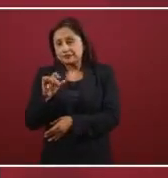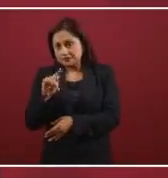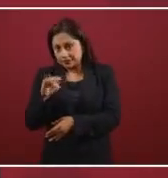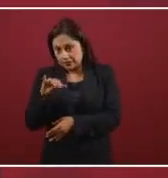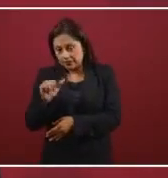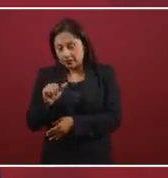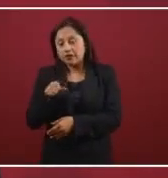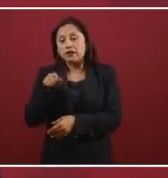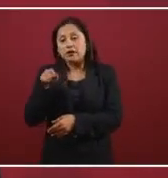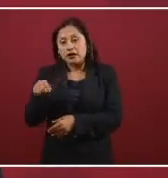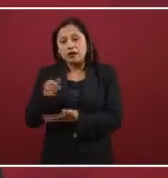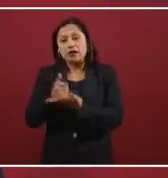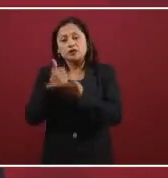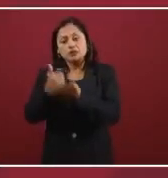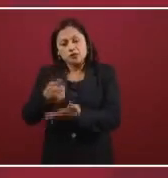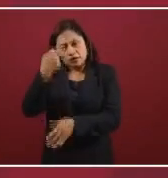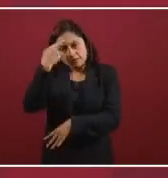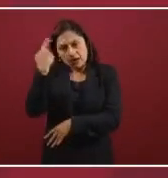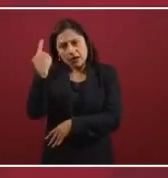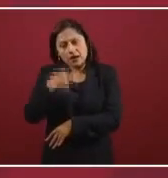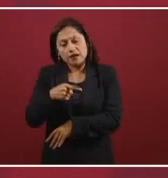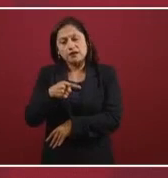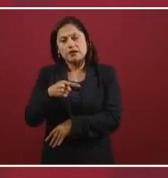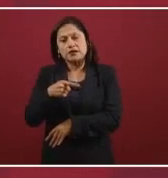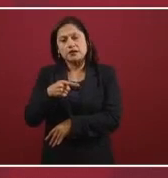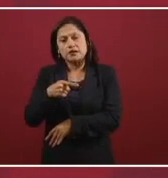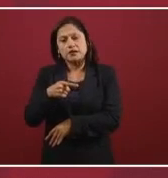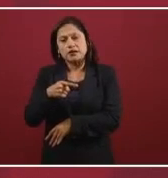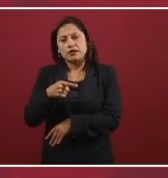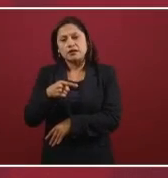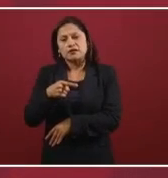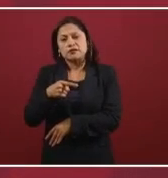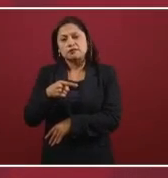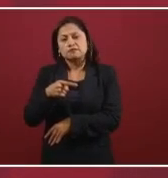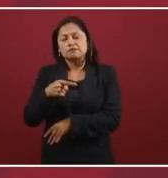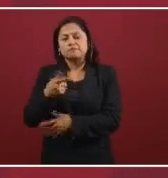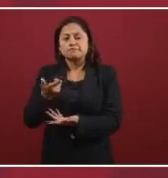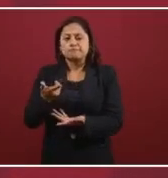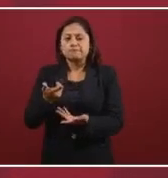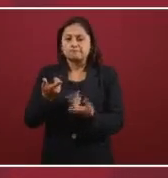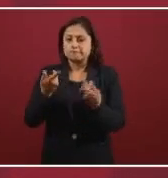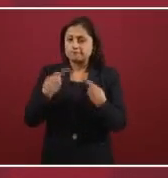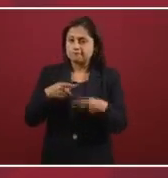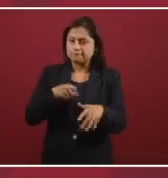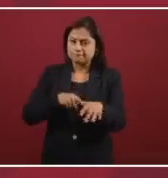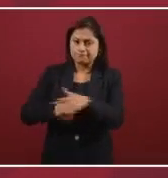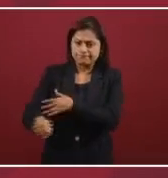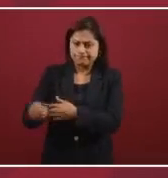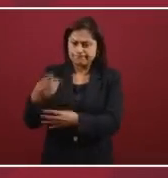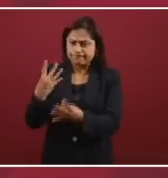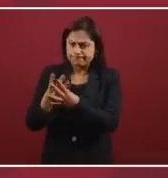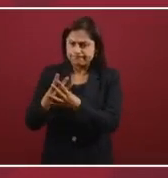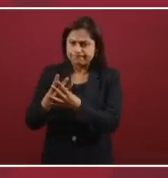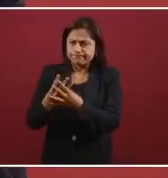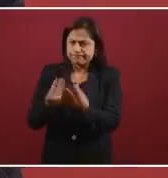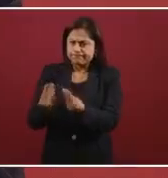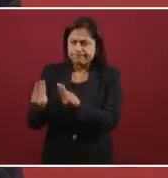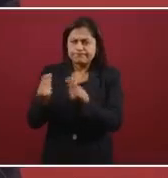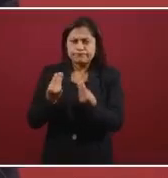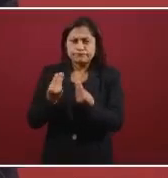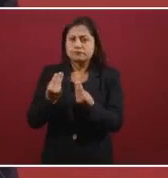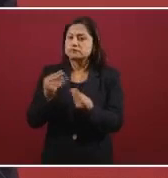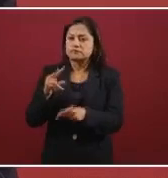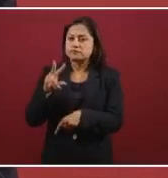vamos a decir, menos delitos y gente